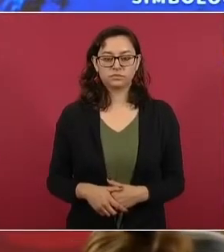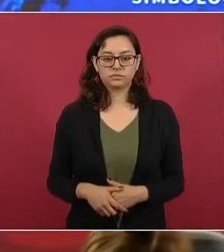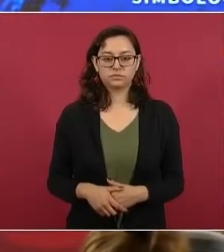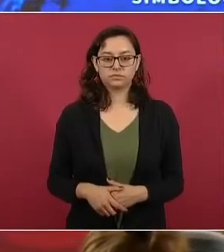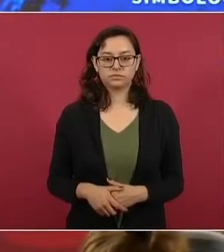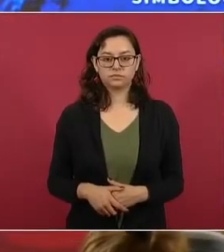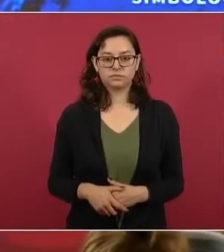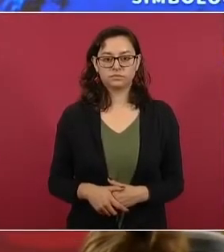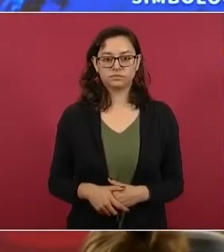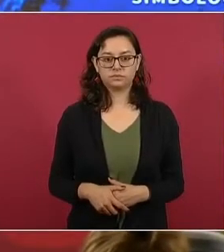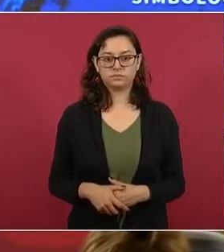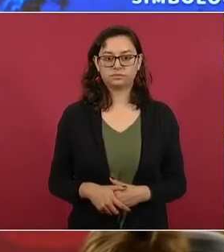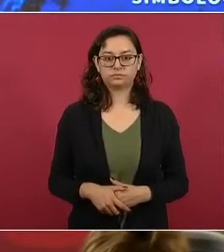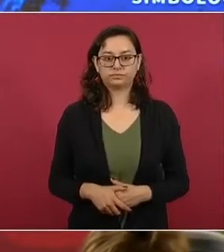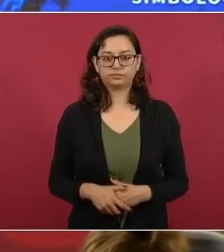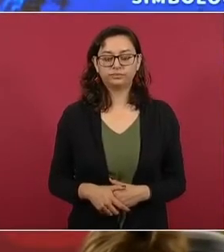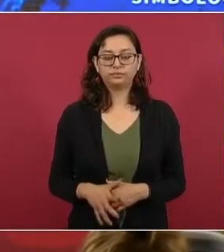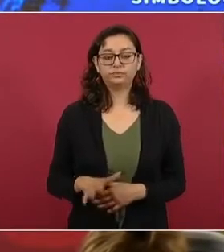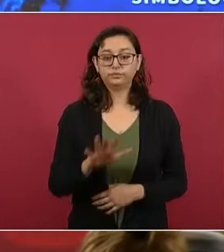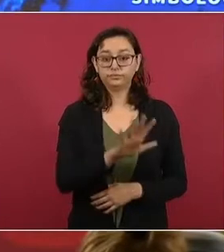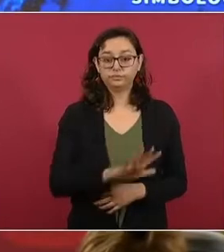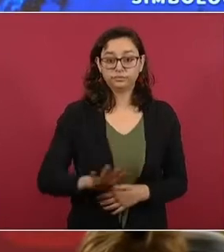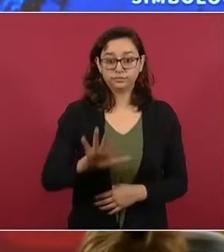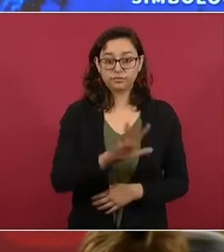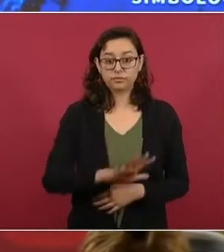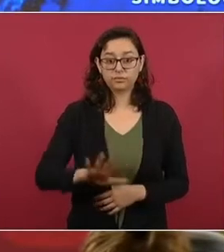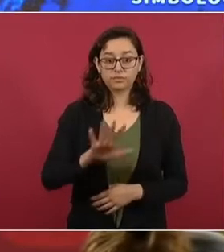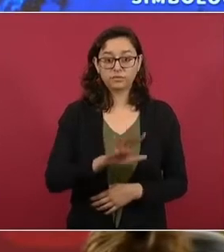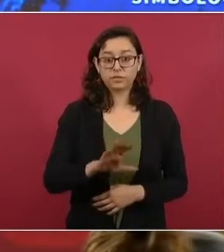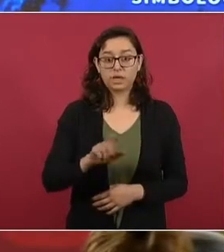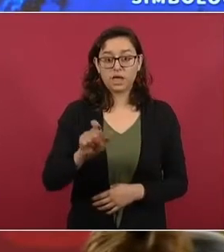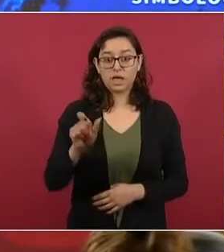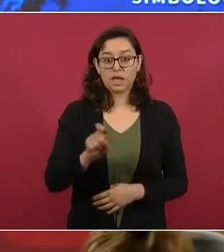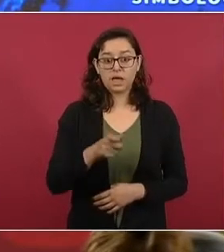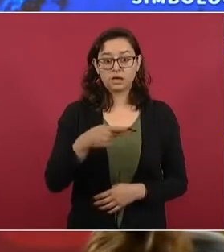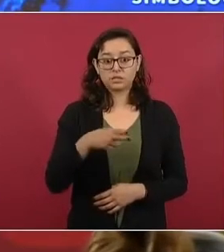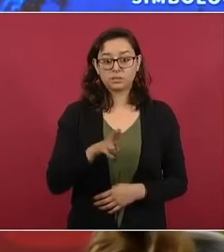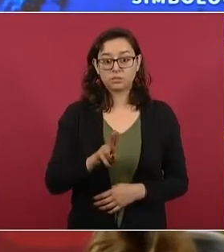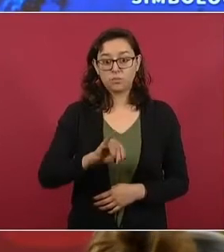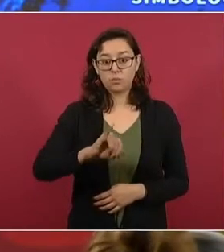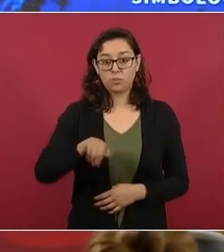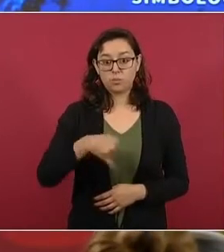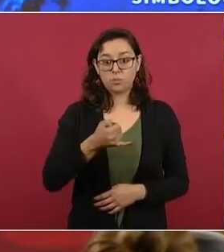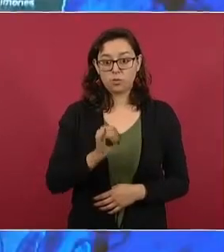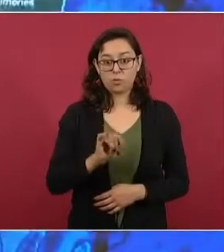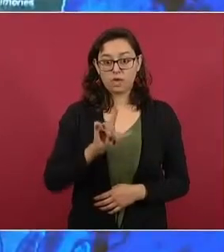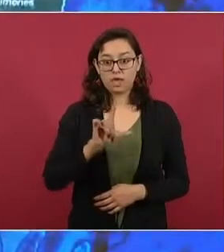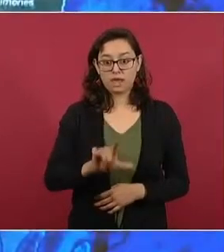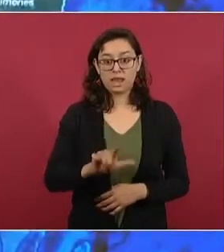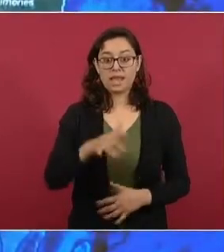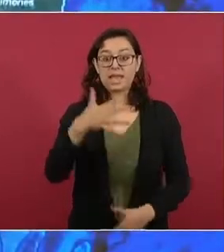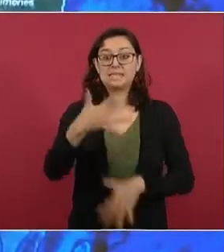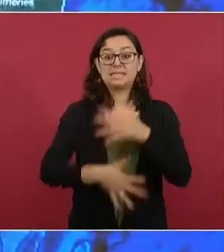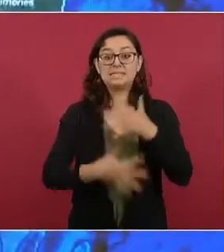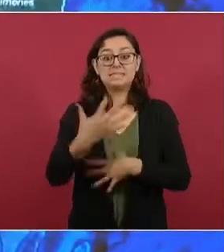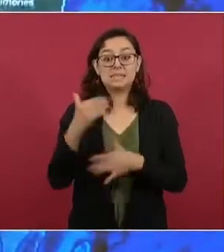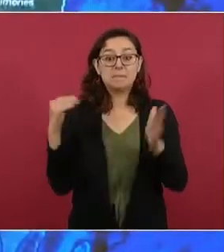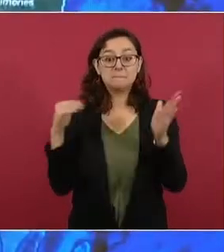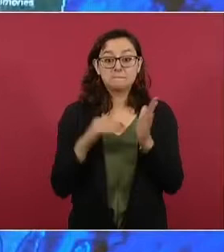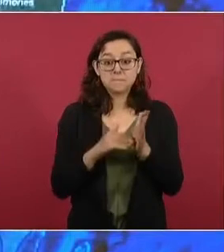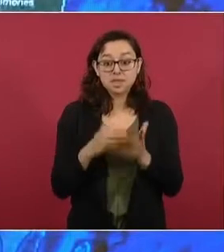aquí está Espujil, este es Calakmul, aquí son como 15,000 hectáreas,